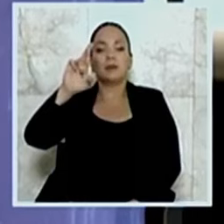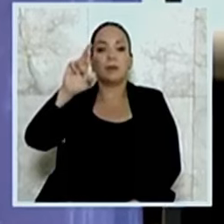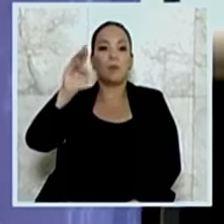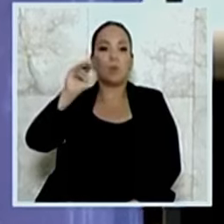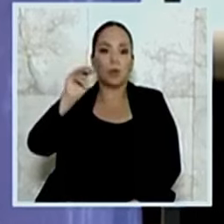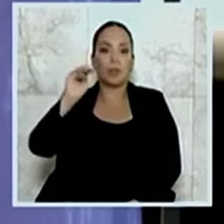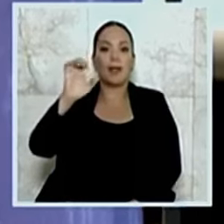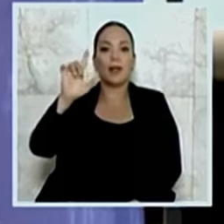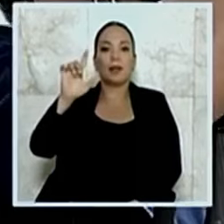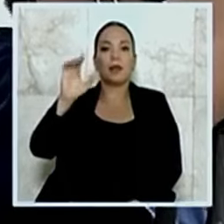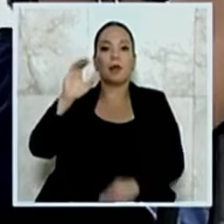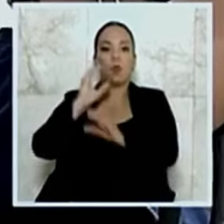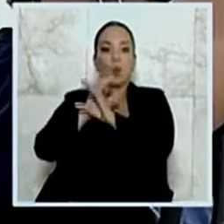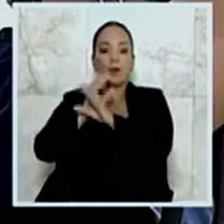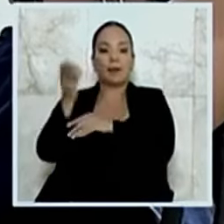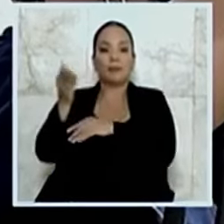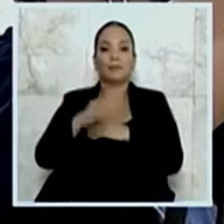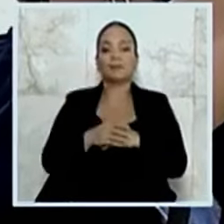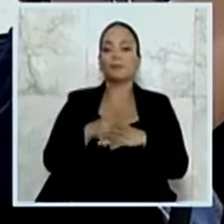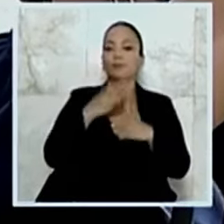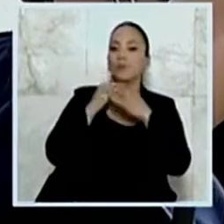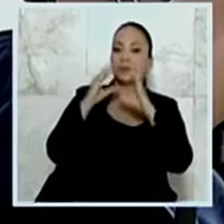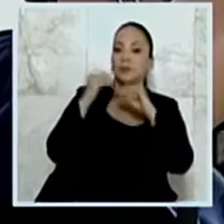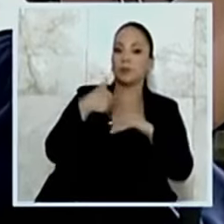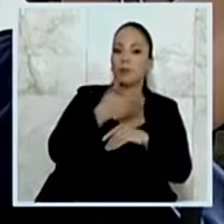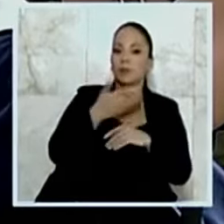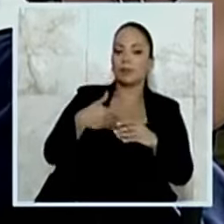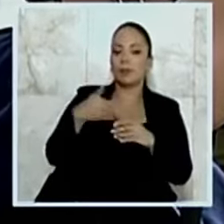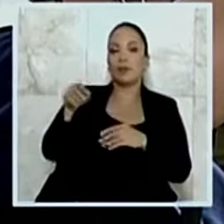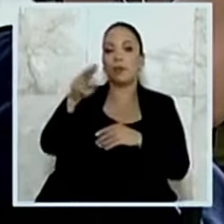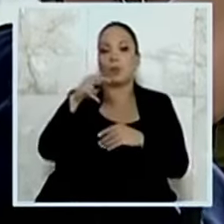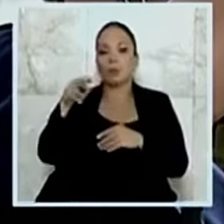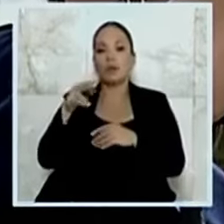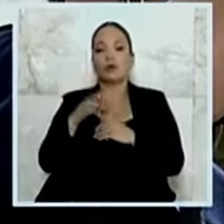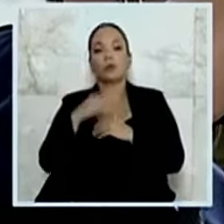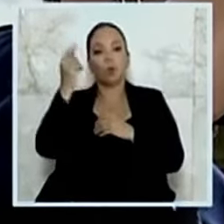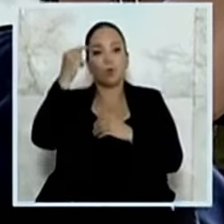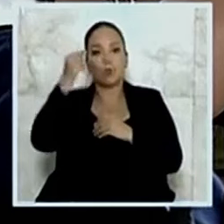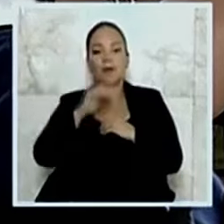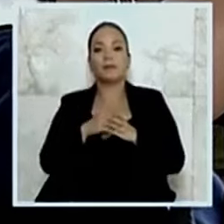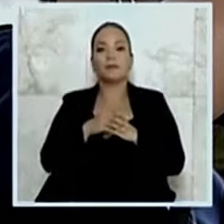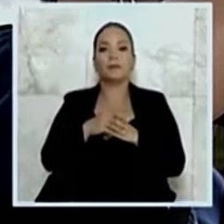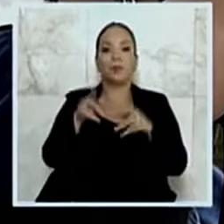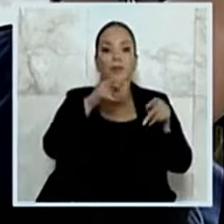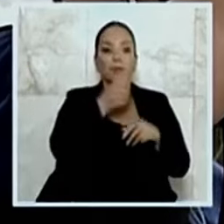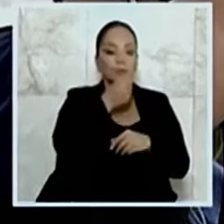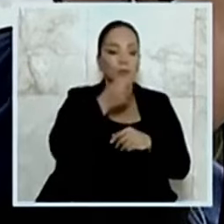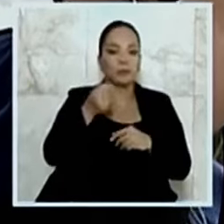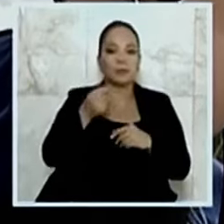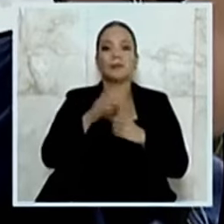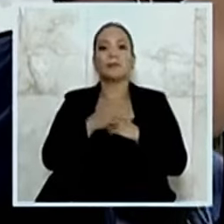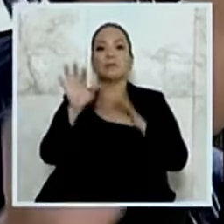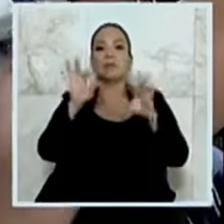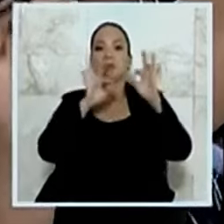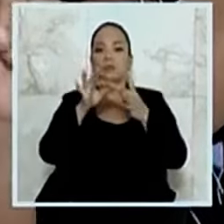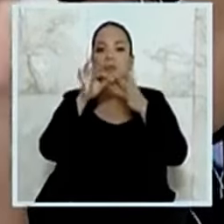baja en este país. Muchas gracias. No hay preguntas. Seguimos con Richard Molina, de El